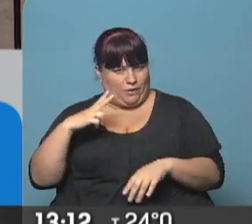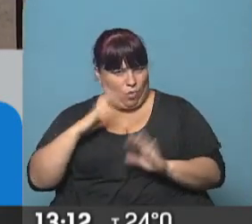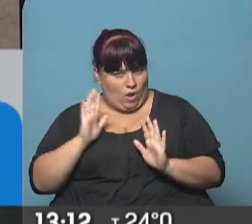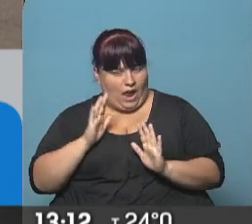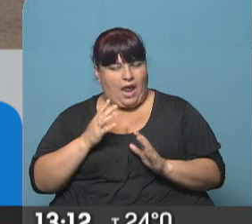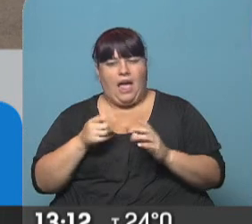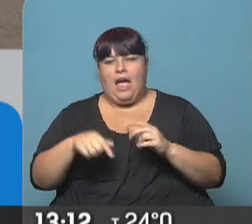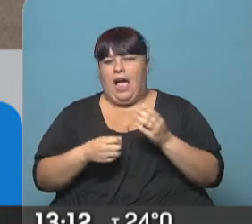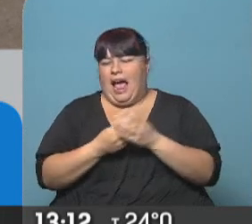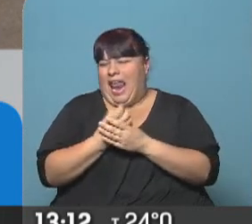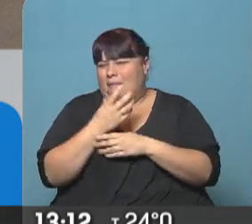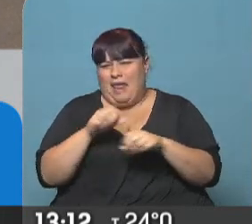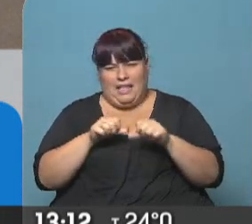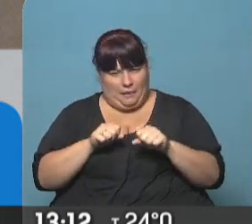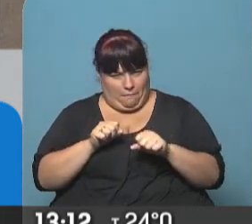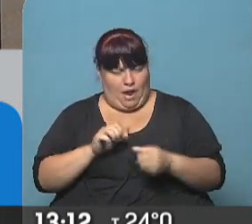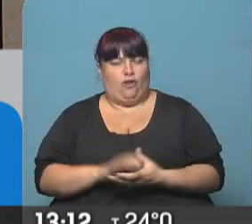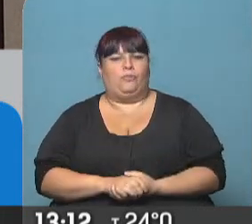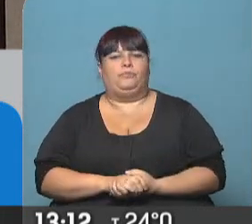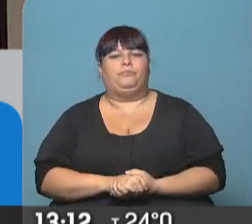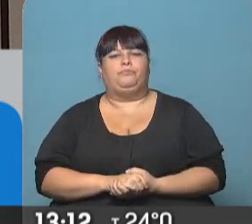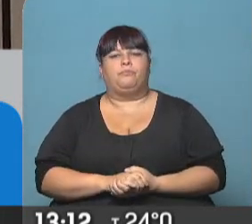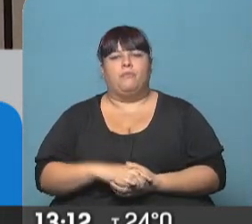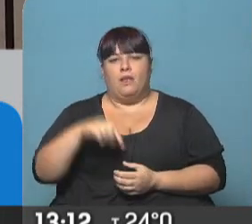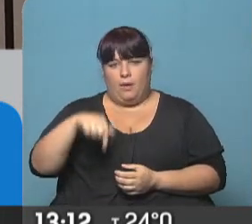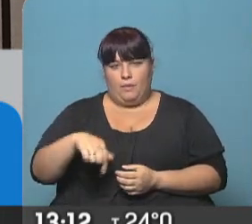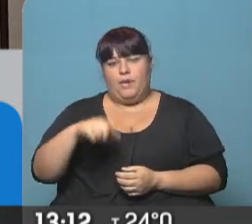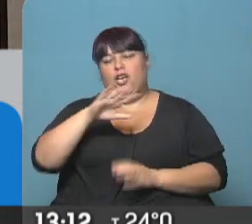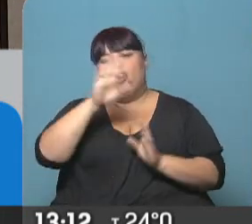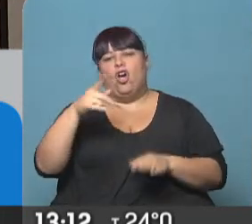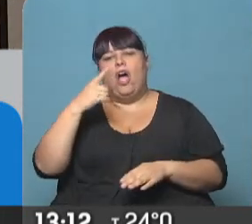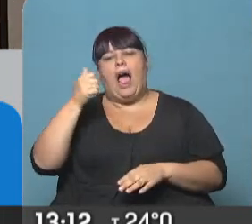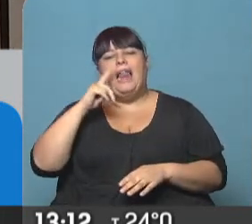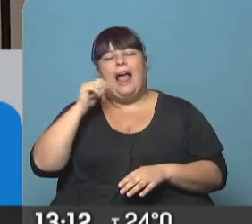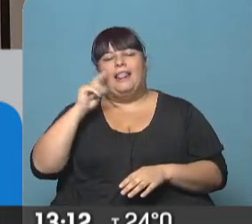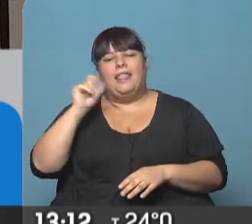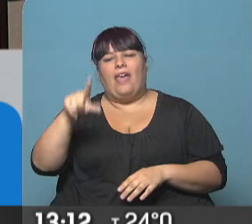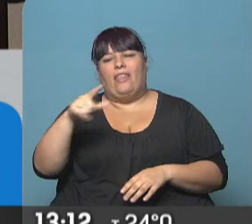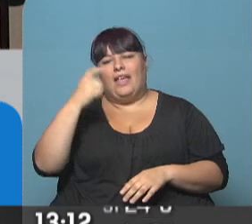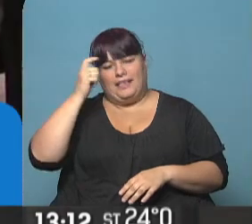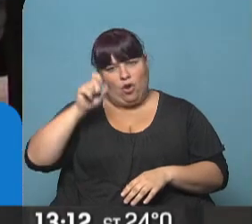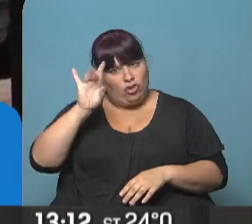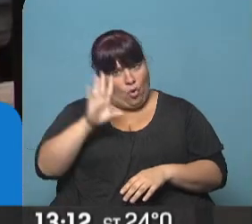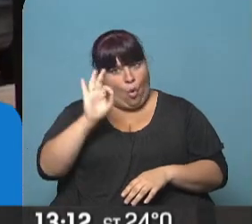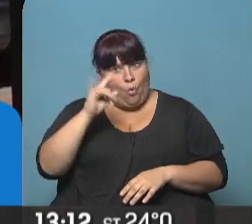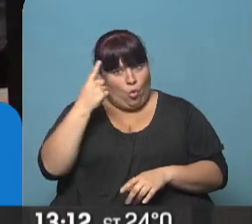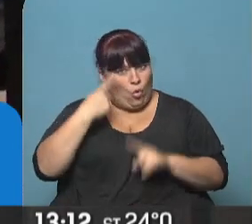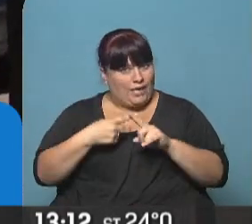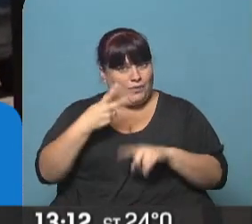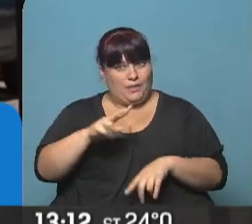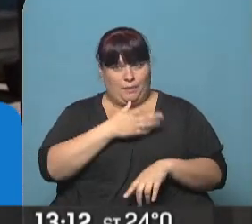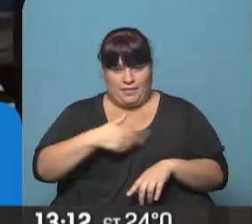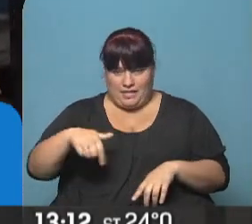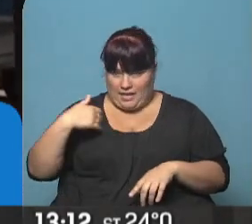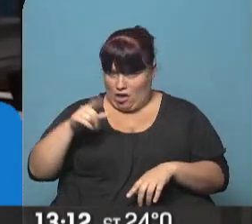en las primerísimas horas de la mañana. Está aquí en la alcaldía de tribunales, no solamente Amado Vudú, el ex presidente de la